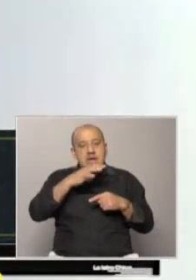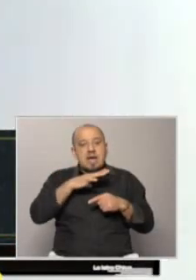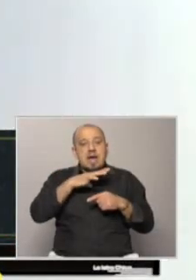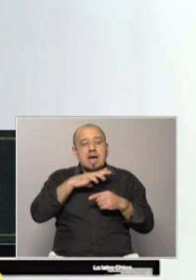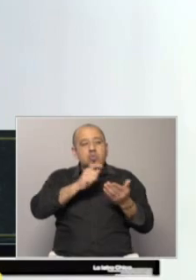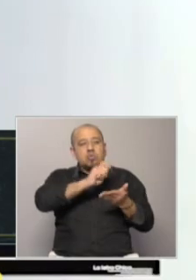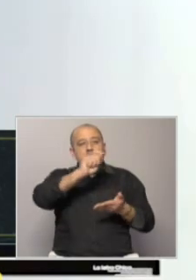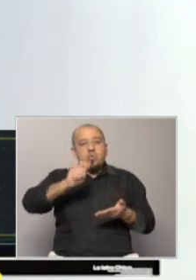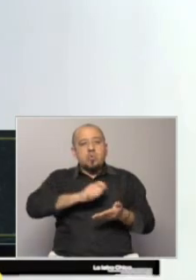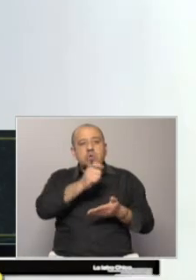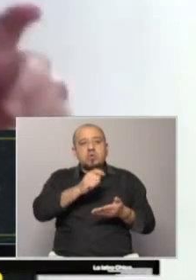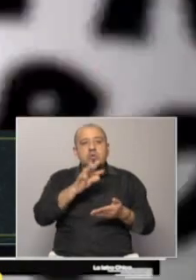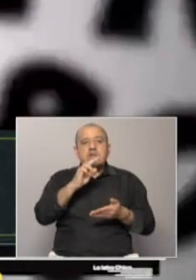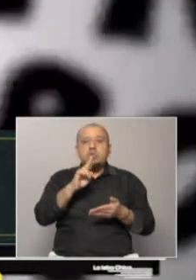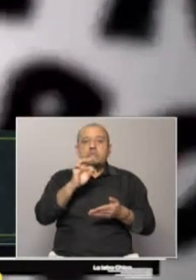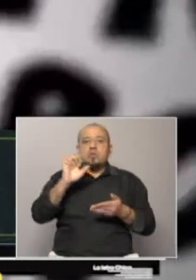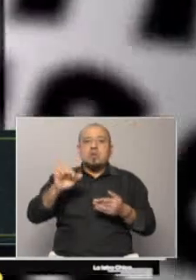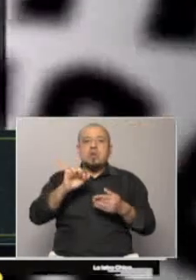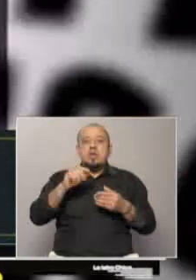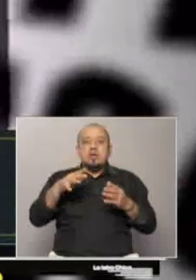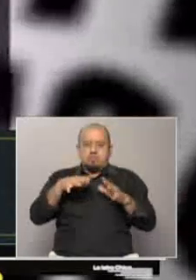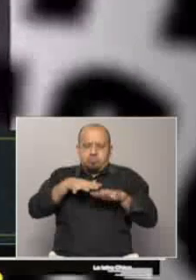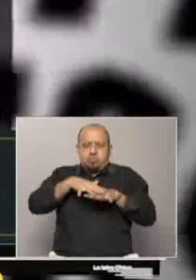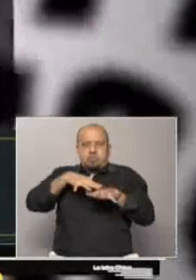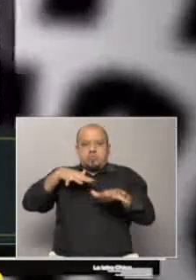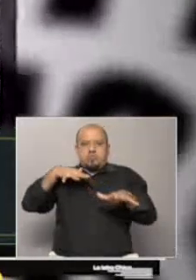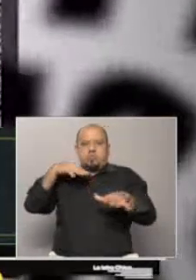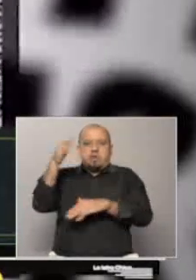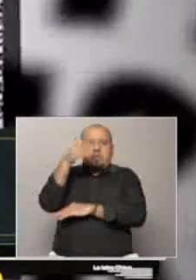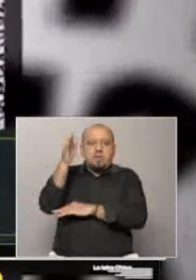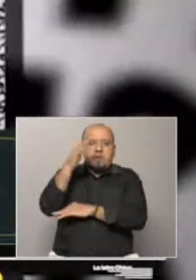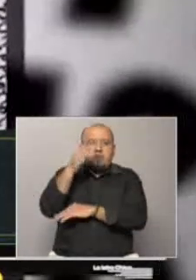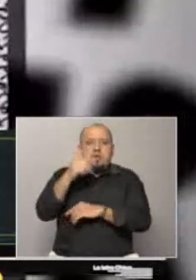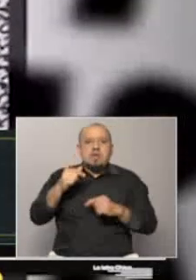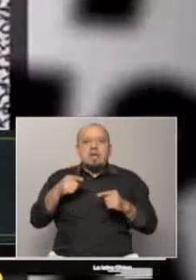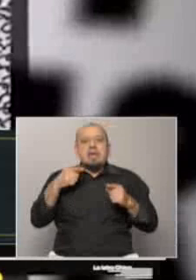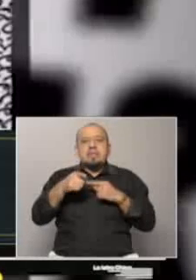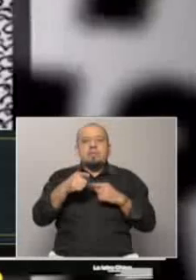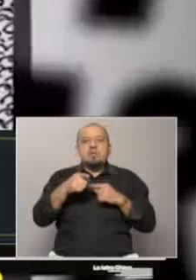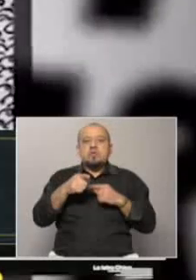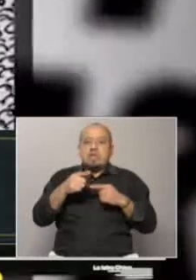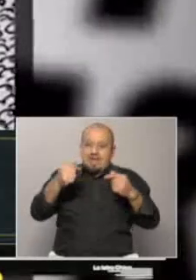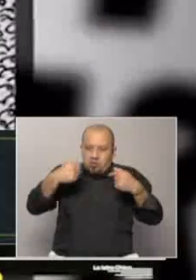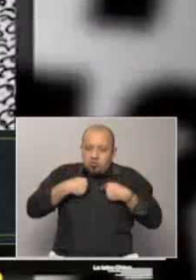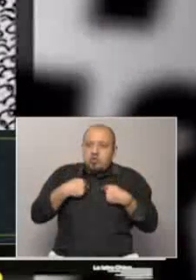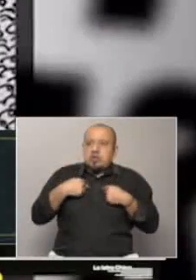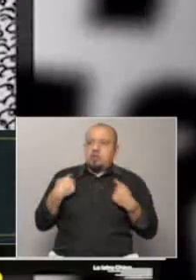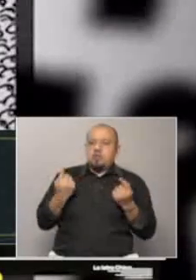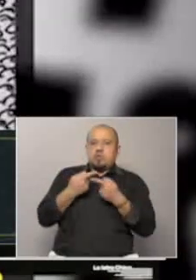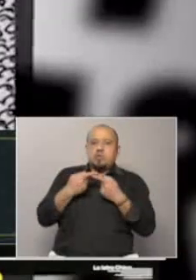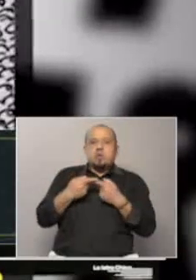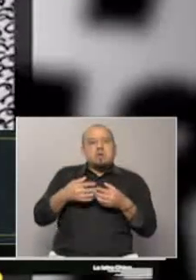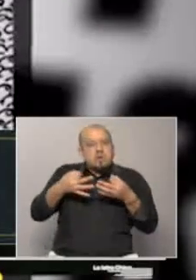muy interesante que pone la multitud y una bandera. Manifestamos contra nosotros, marchamos contra nosotros mismos. Y